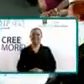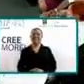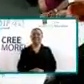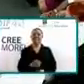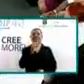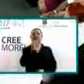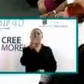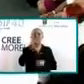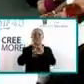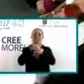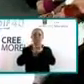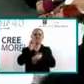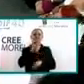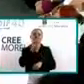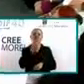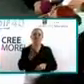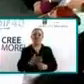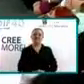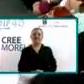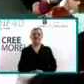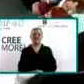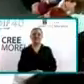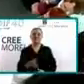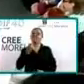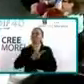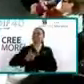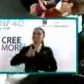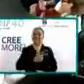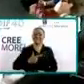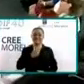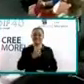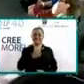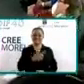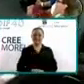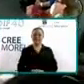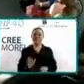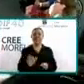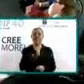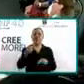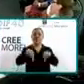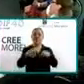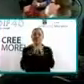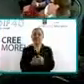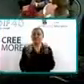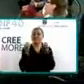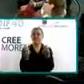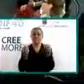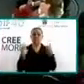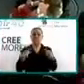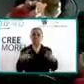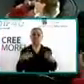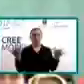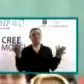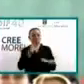también amigas y amigos, el gusto porque estén muchas de las personas que han hecho posible esto.